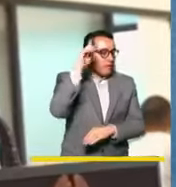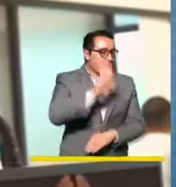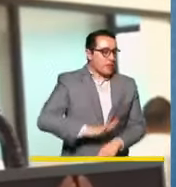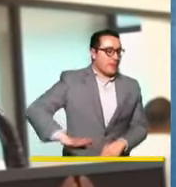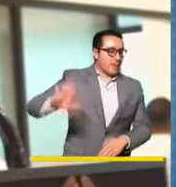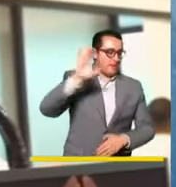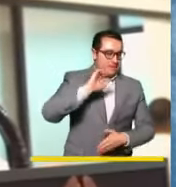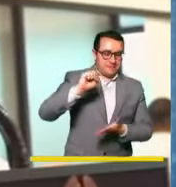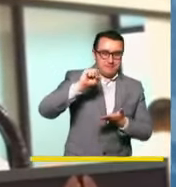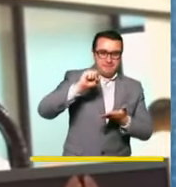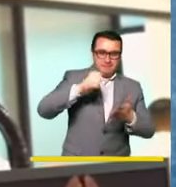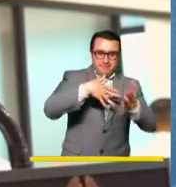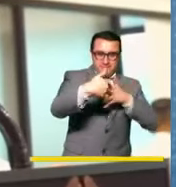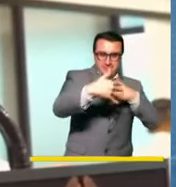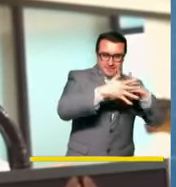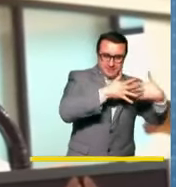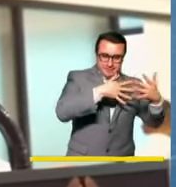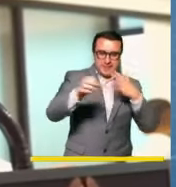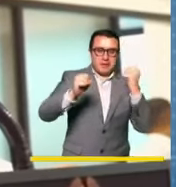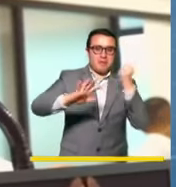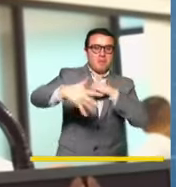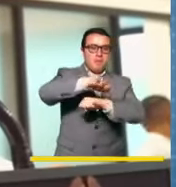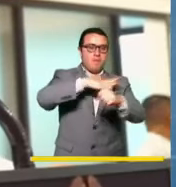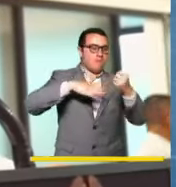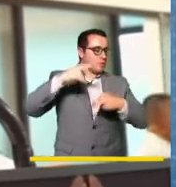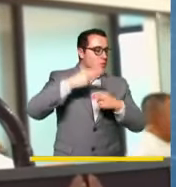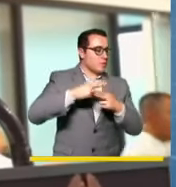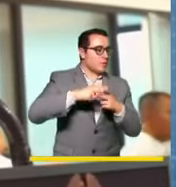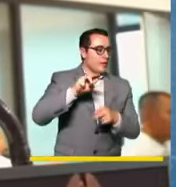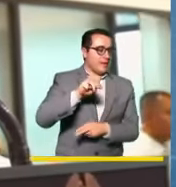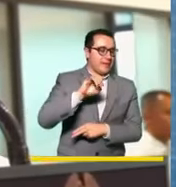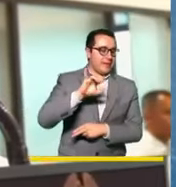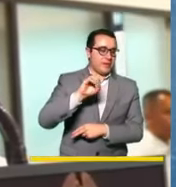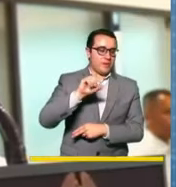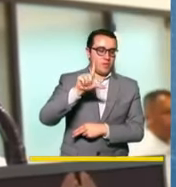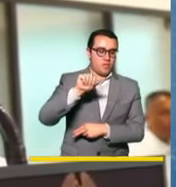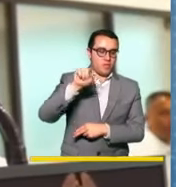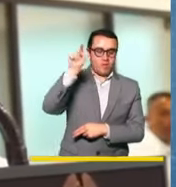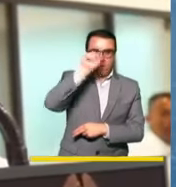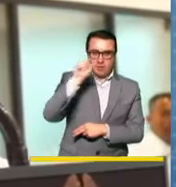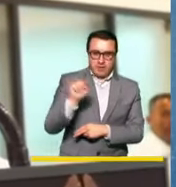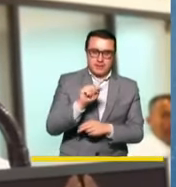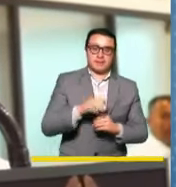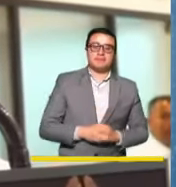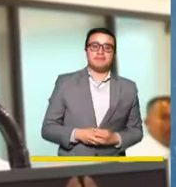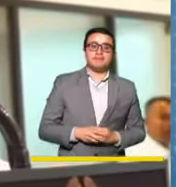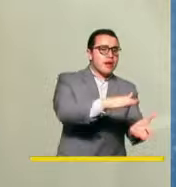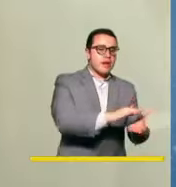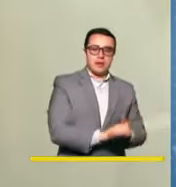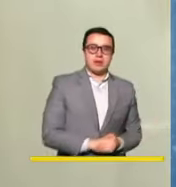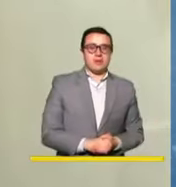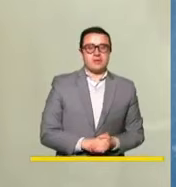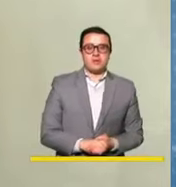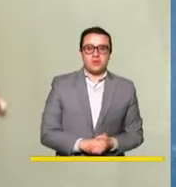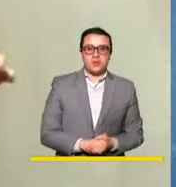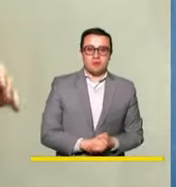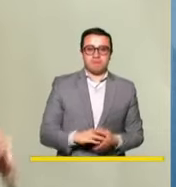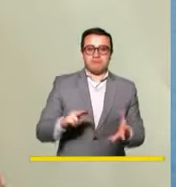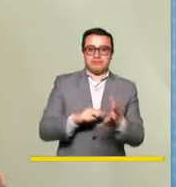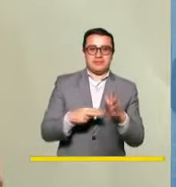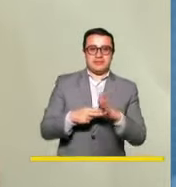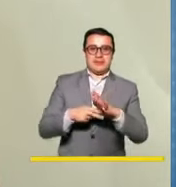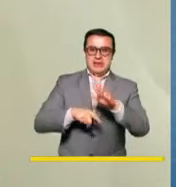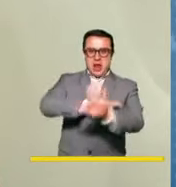cambio total en ningún momento yo creo que uno lograría hacerlo de entrada ni en un año ni en dos años porque el